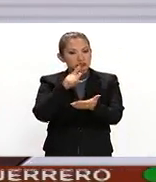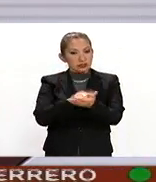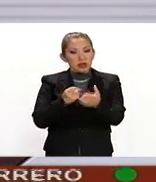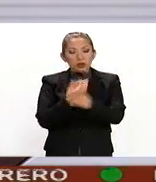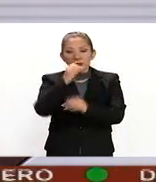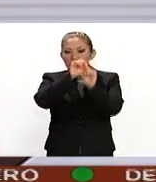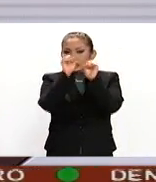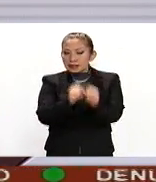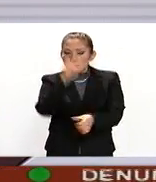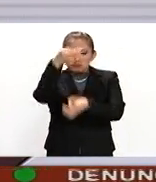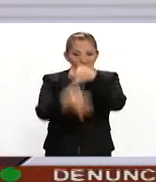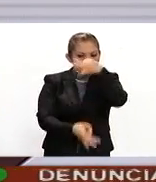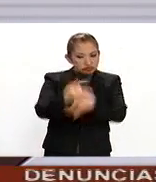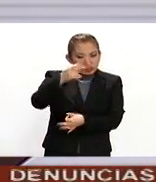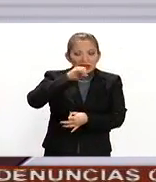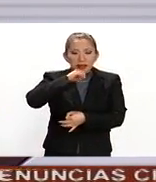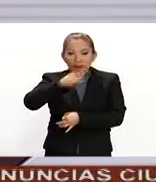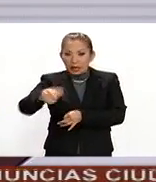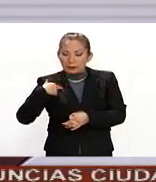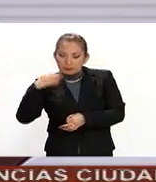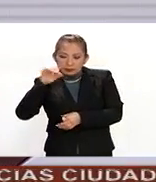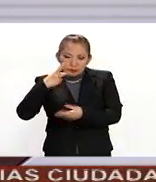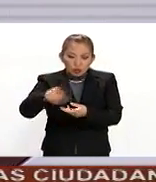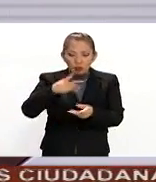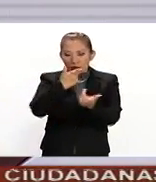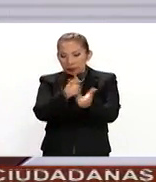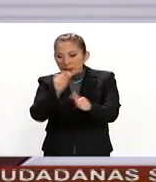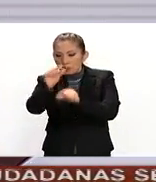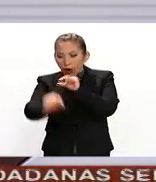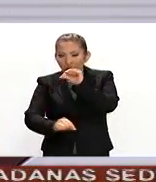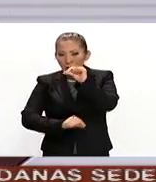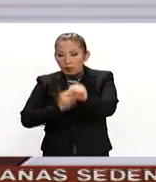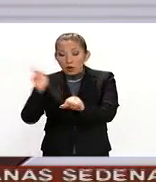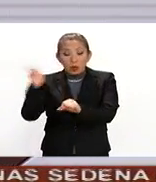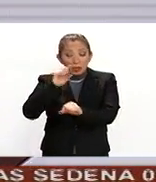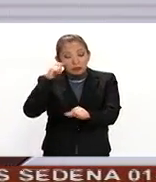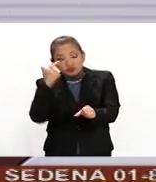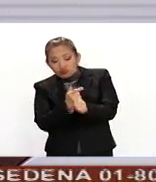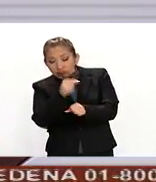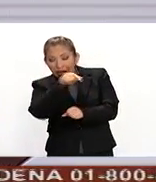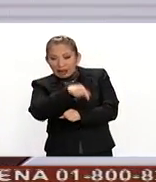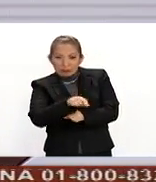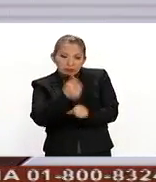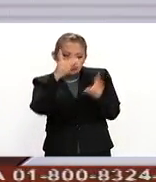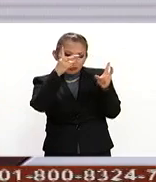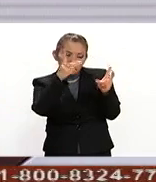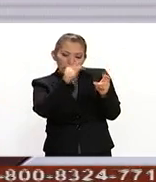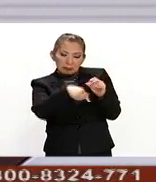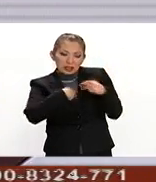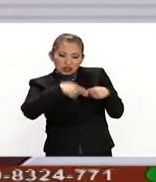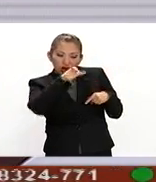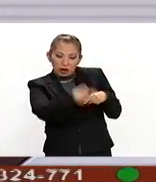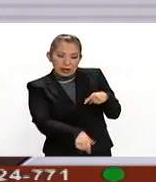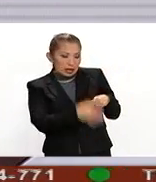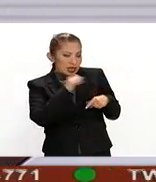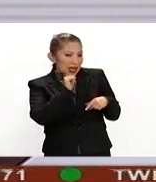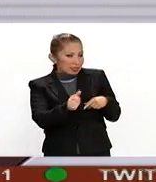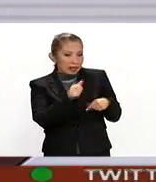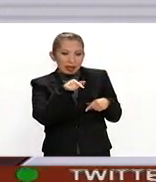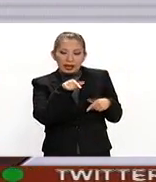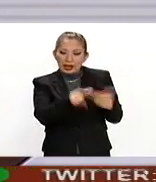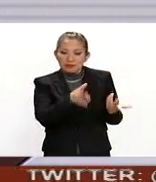sistema de justicia penal, irá obteniendo su libertad gradualmente cuando se trate de reclusos que no han